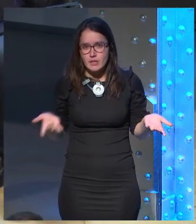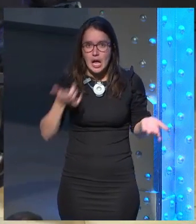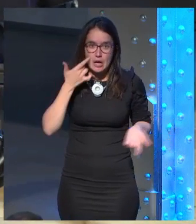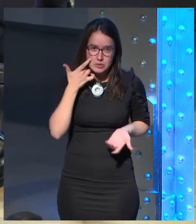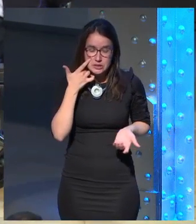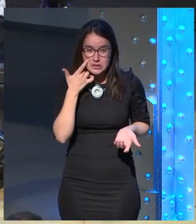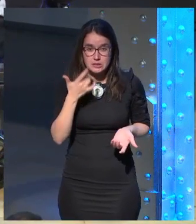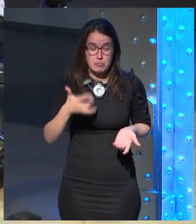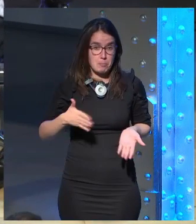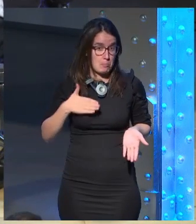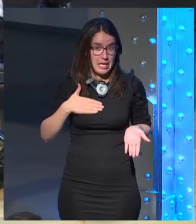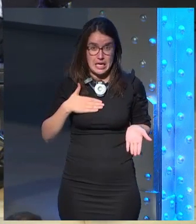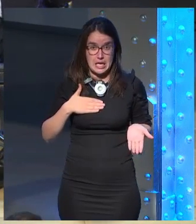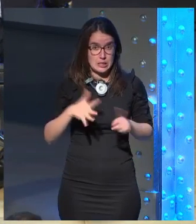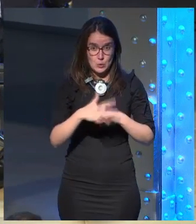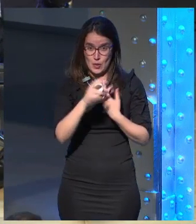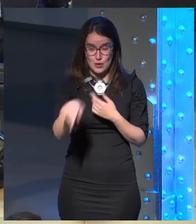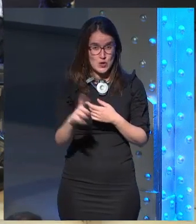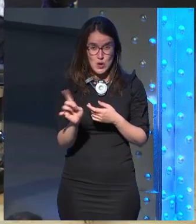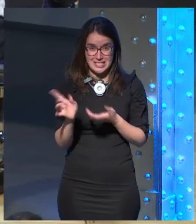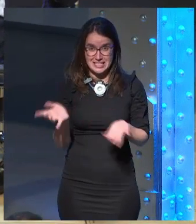Pues ese no era mi caso.